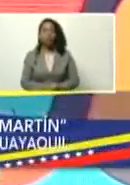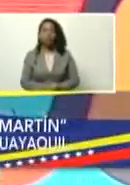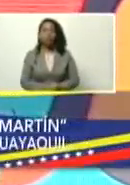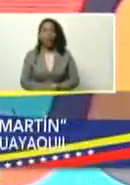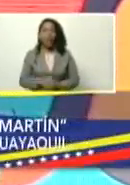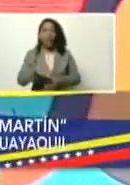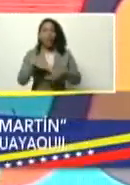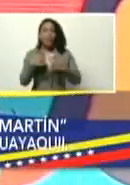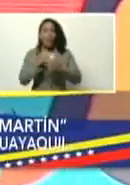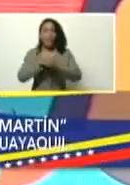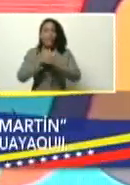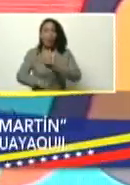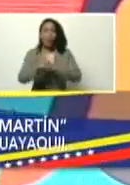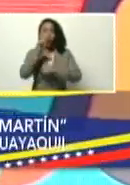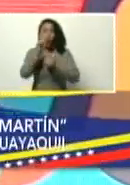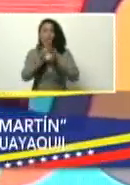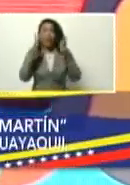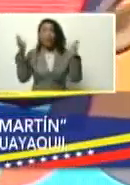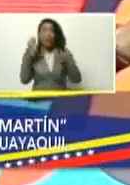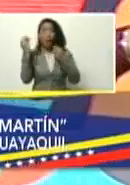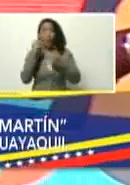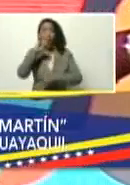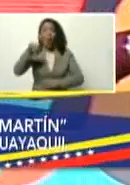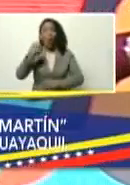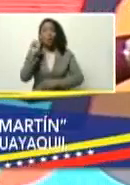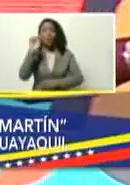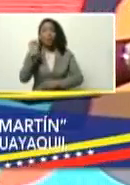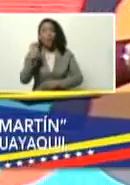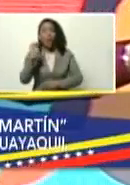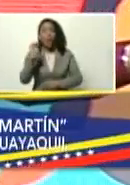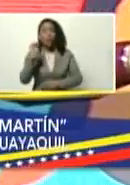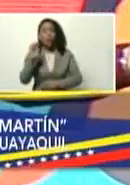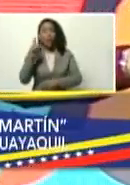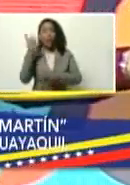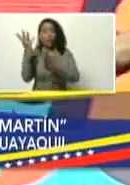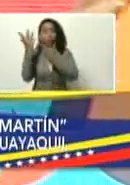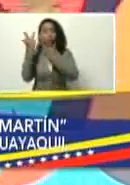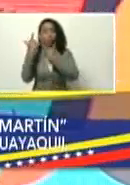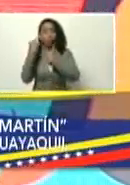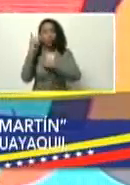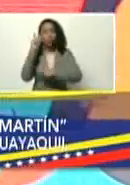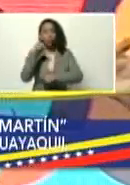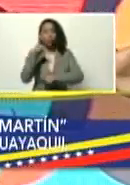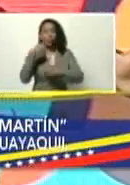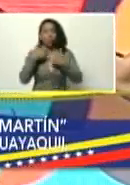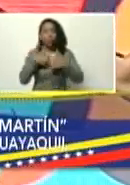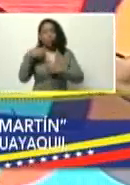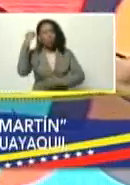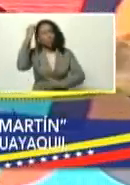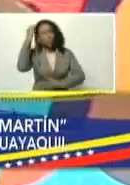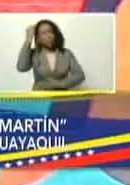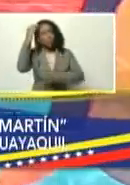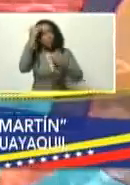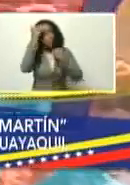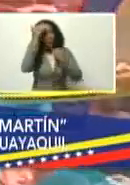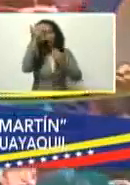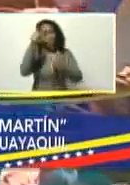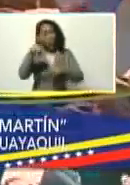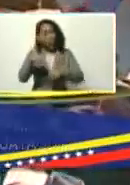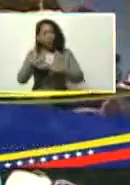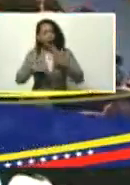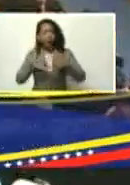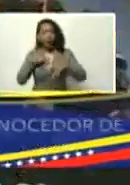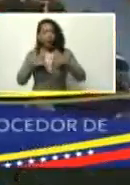que parió a un gigante como José de San Martín, que nos diera también sus reflexiones y su saludo en este